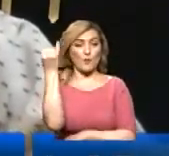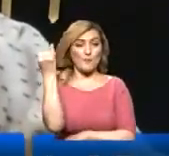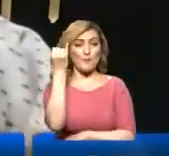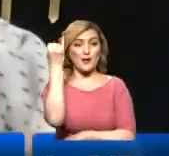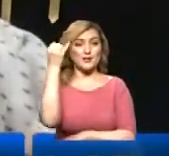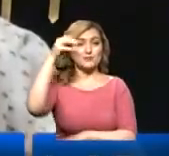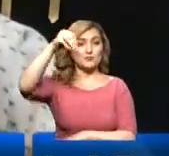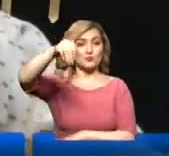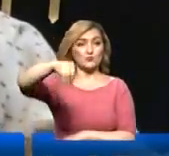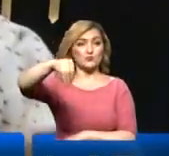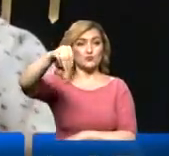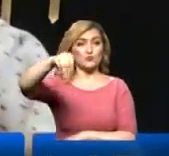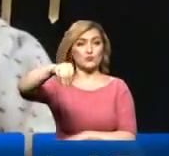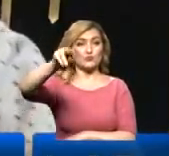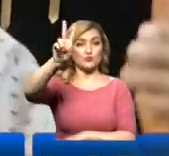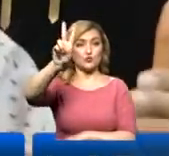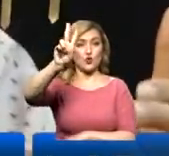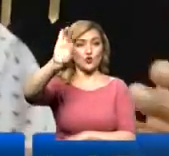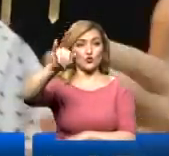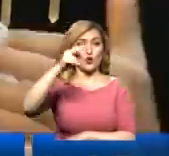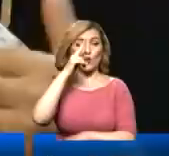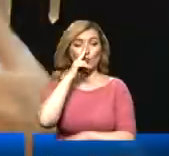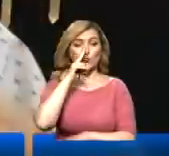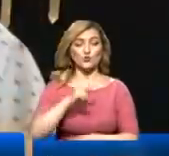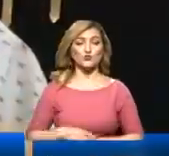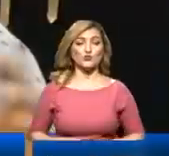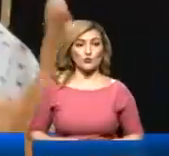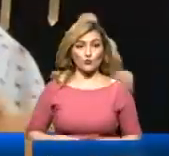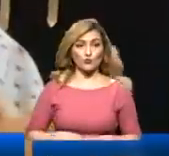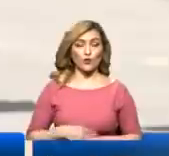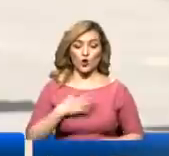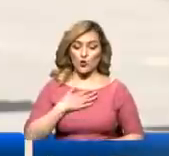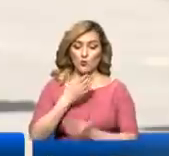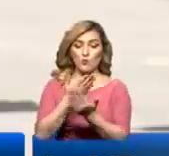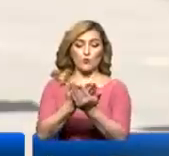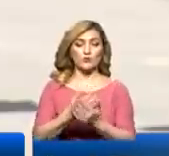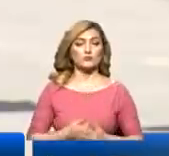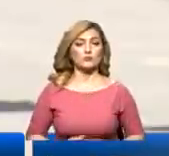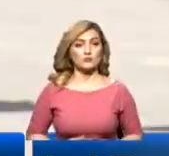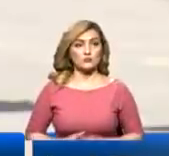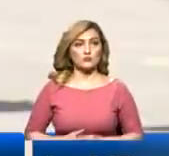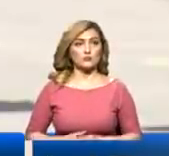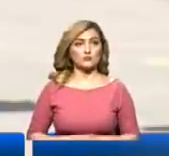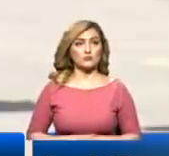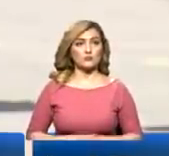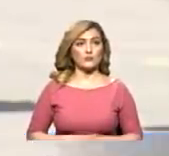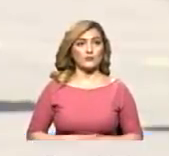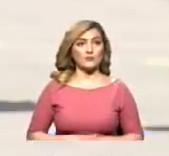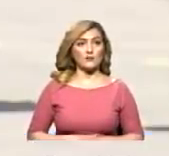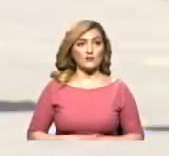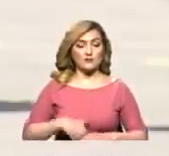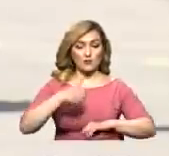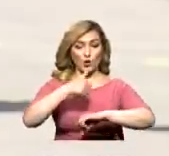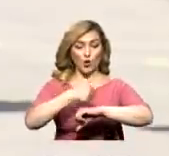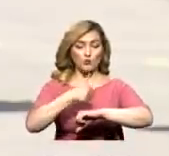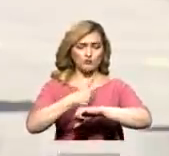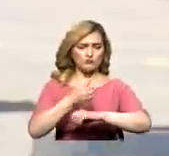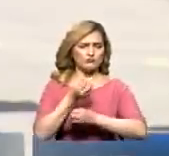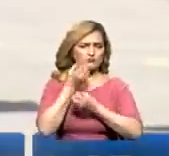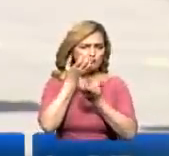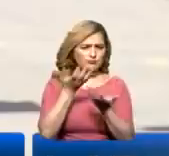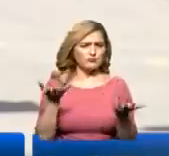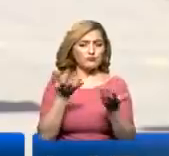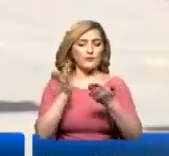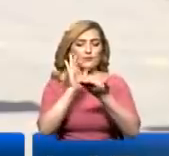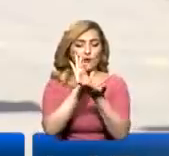del martes 2 de junio. Esa será mi propuesta en el COE. Y esa realidad de la que nos hablan las autoridades coincide con